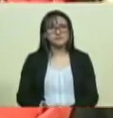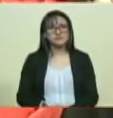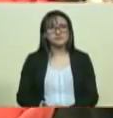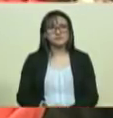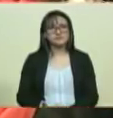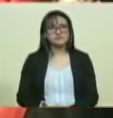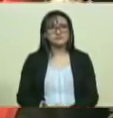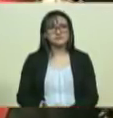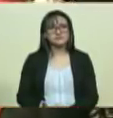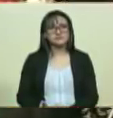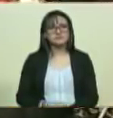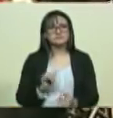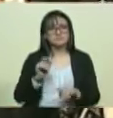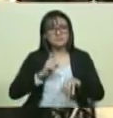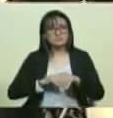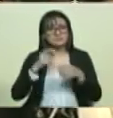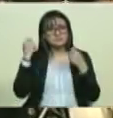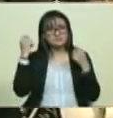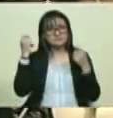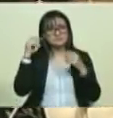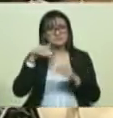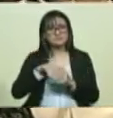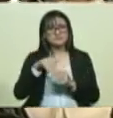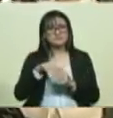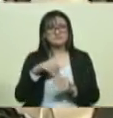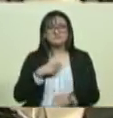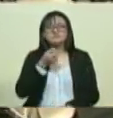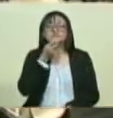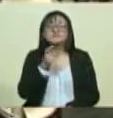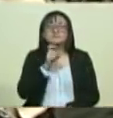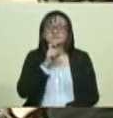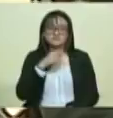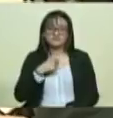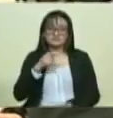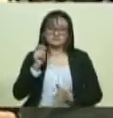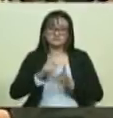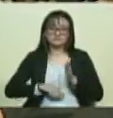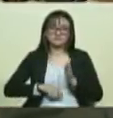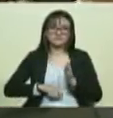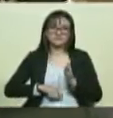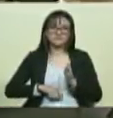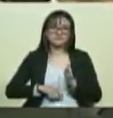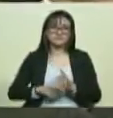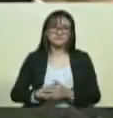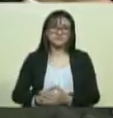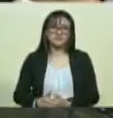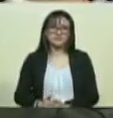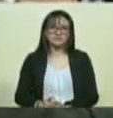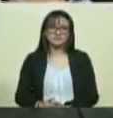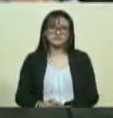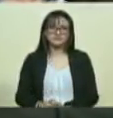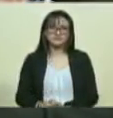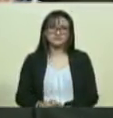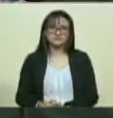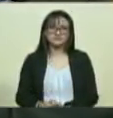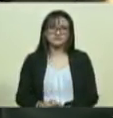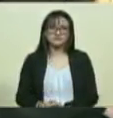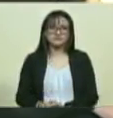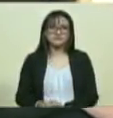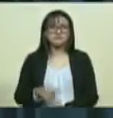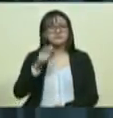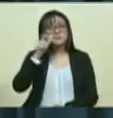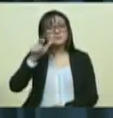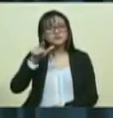que duró la campaña electoral no ve decir nuestro candidato pero los candidatos tocaron vieron